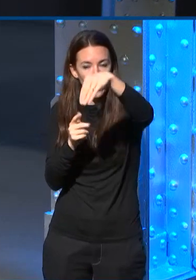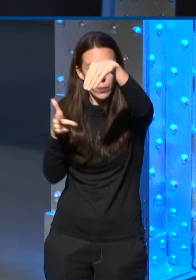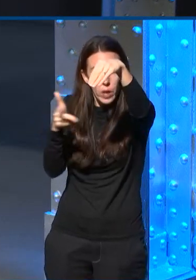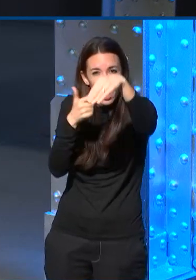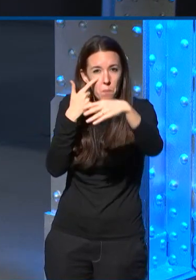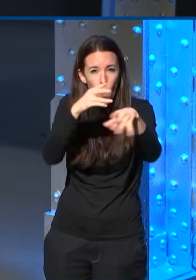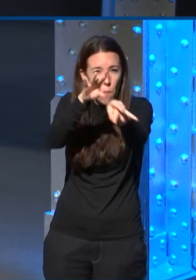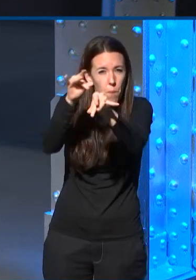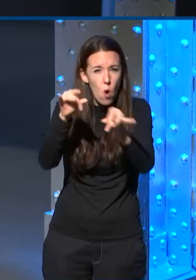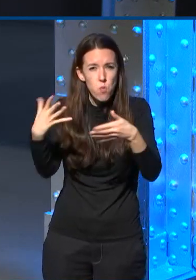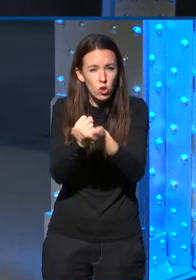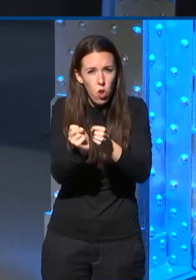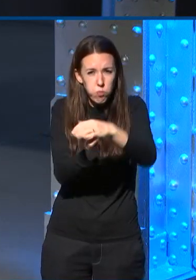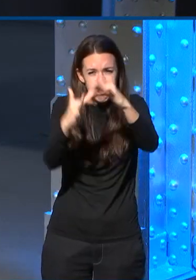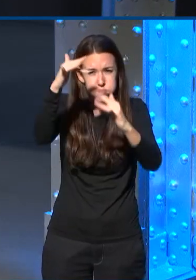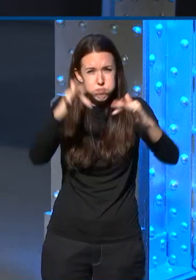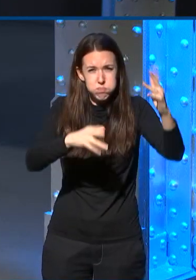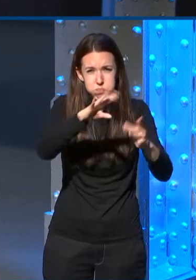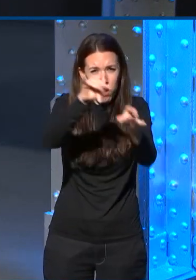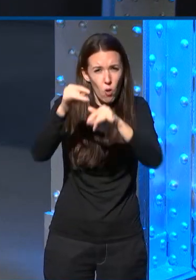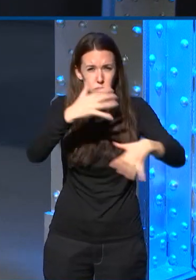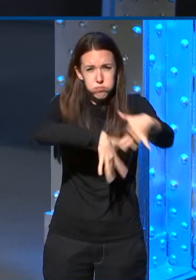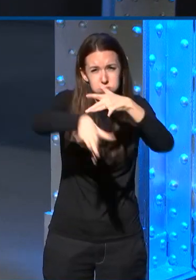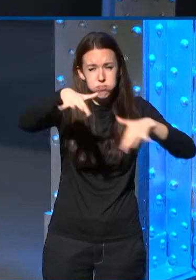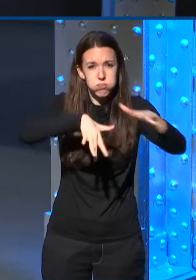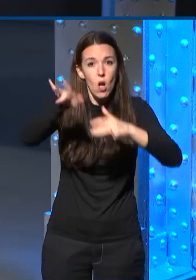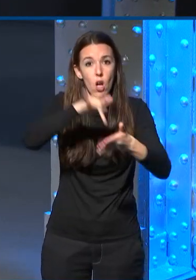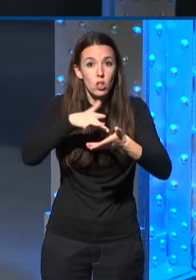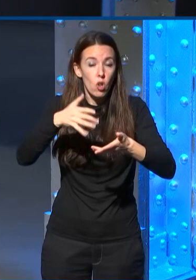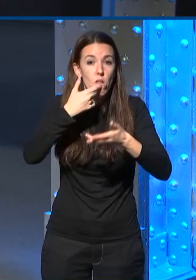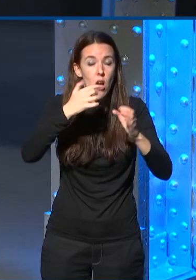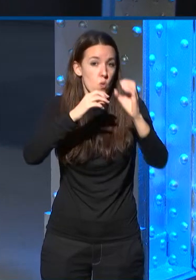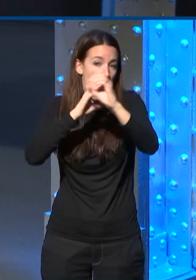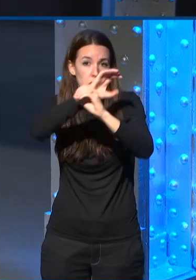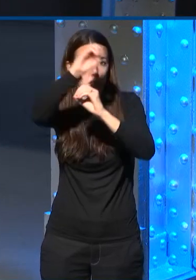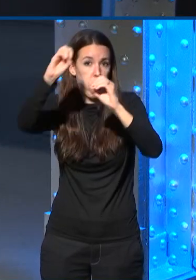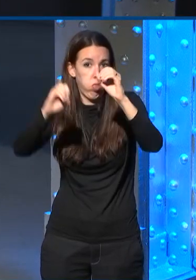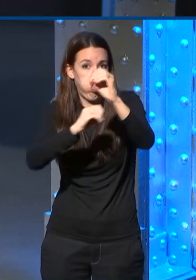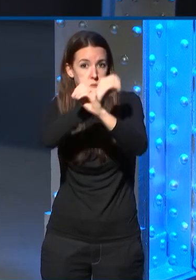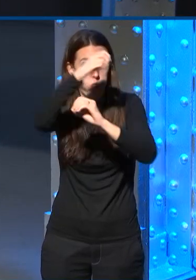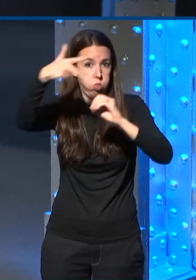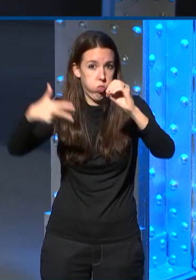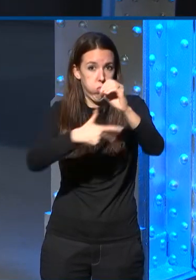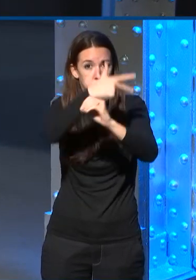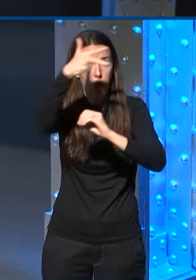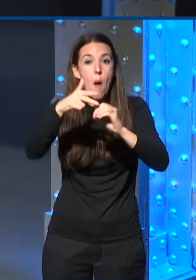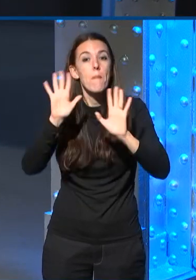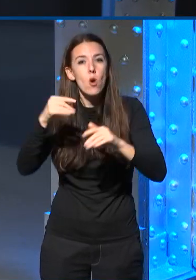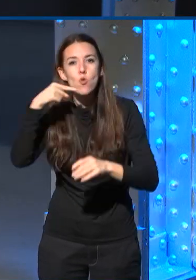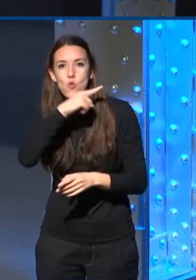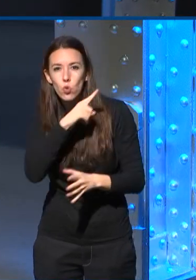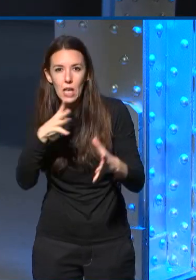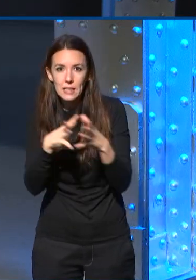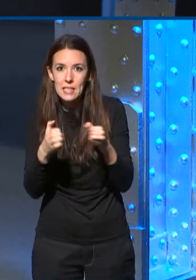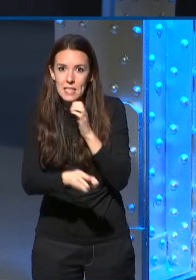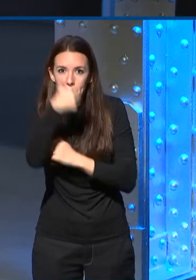polvo que lo cubría absolutamente todo. Claro, la Mariner 9 era un orbitador y se quedó orbitando tranquilamente, ¿no?, en la seguridad de la órbita. Pero las naves rusas eran mucho más ambiciosas